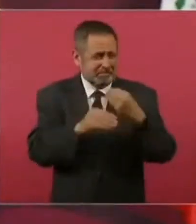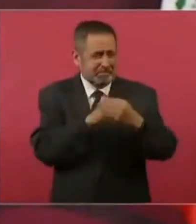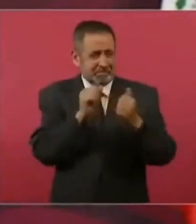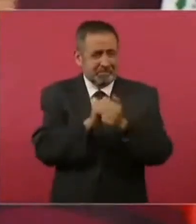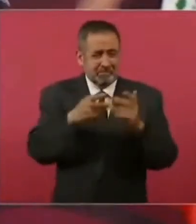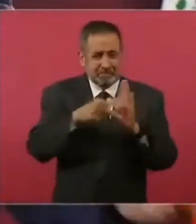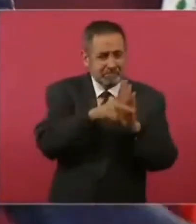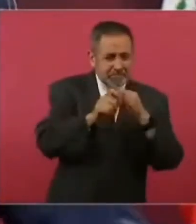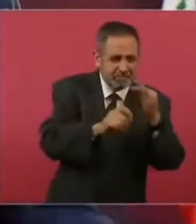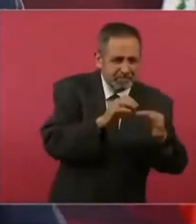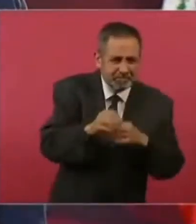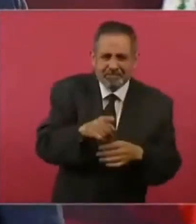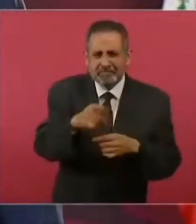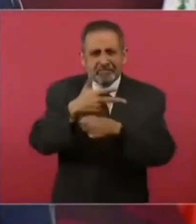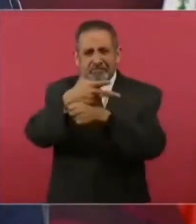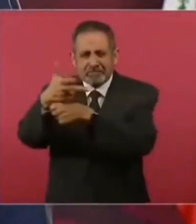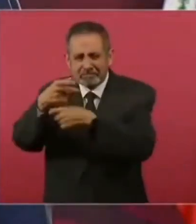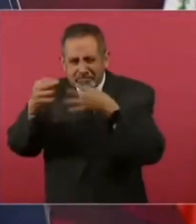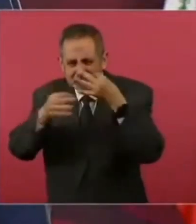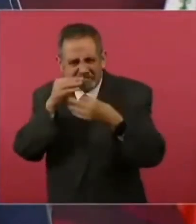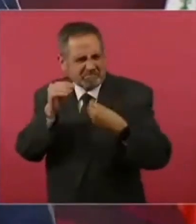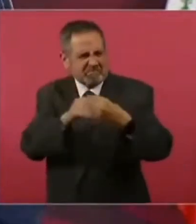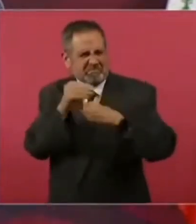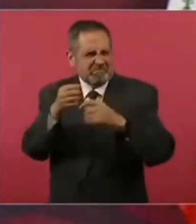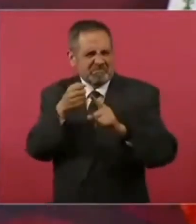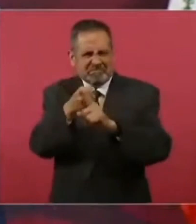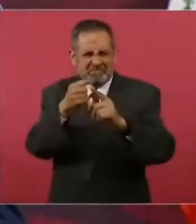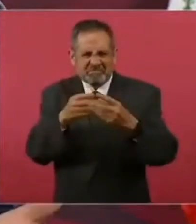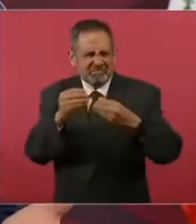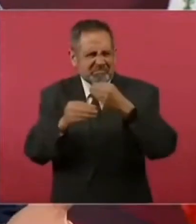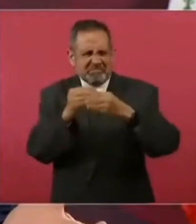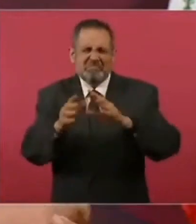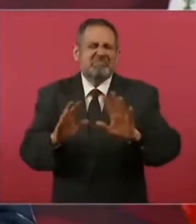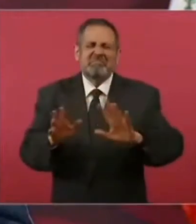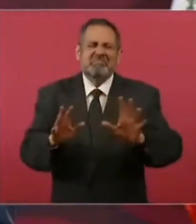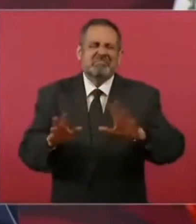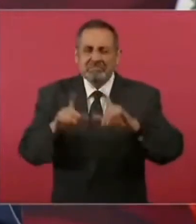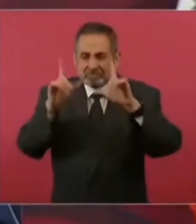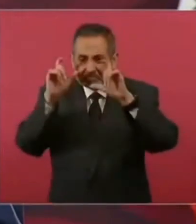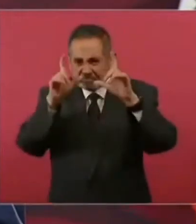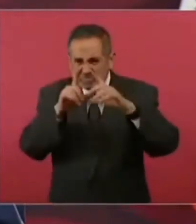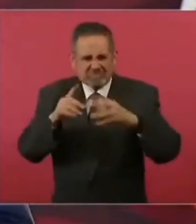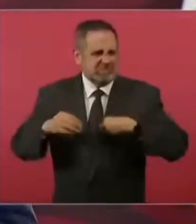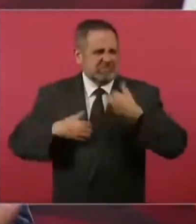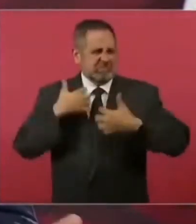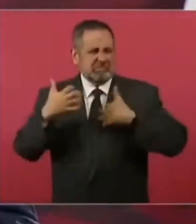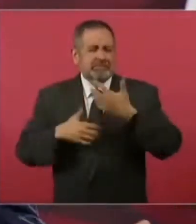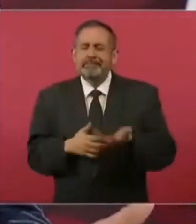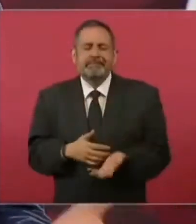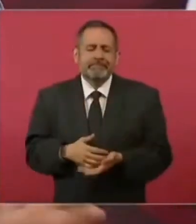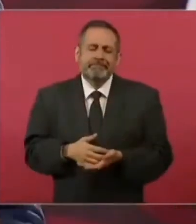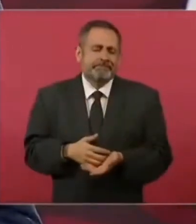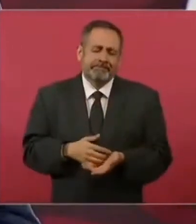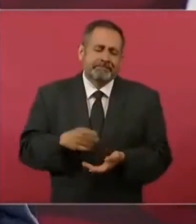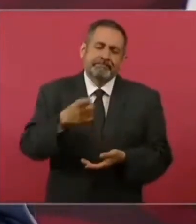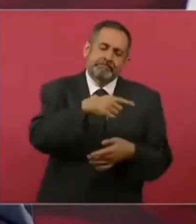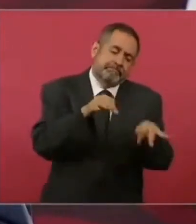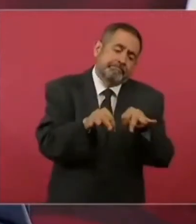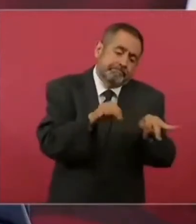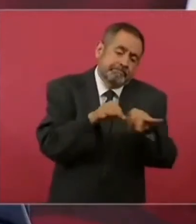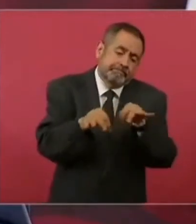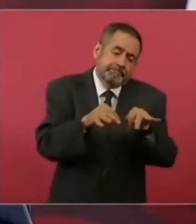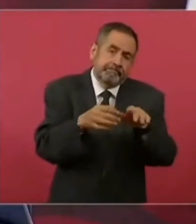¿Qué me voy a pelear con los camarógrafos? ¿Con los fotógrafos? Si son trabajadores de los